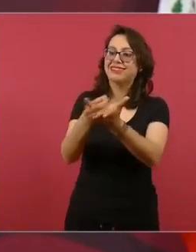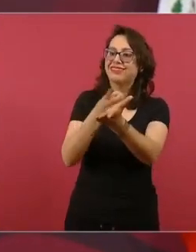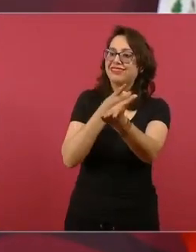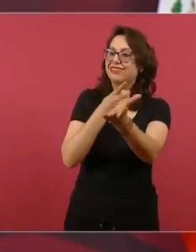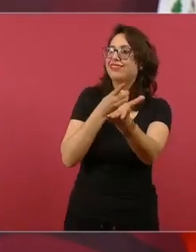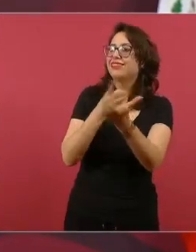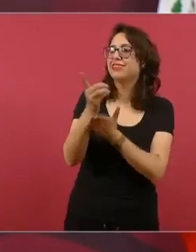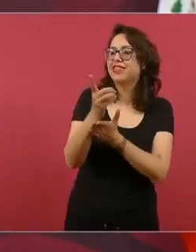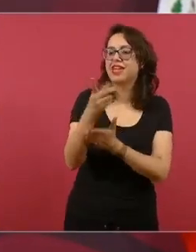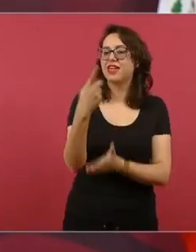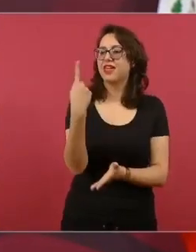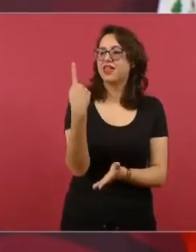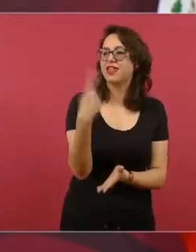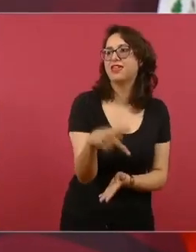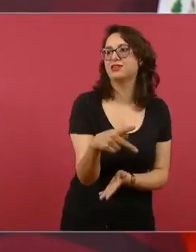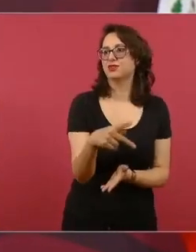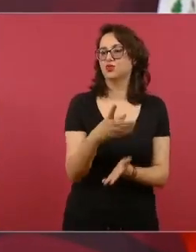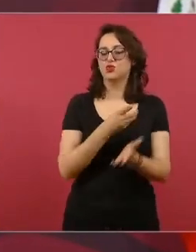ciudadanos.